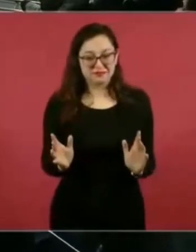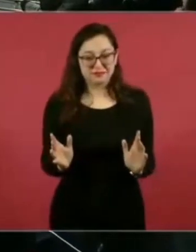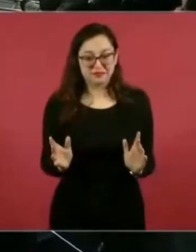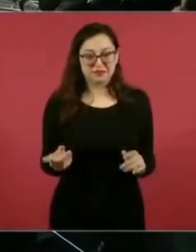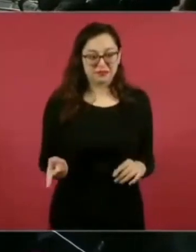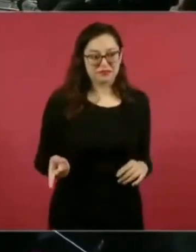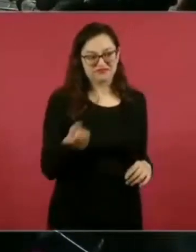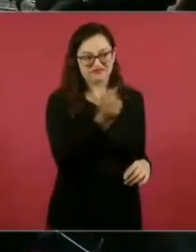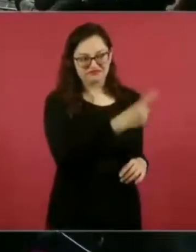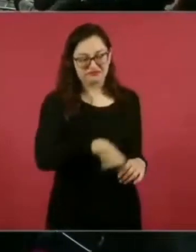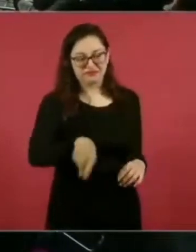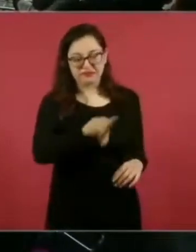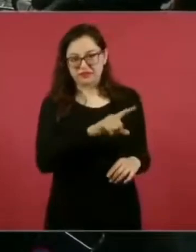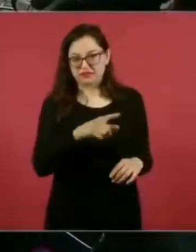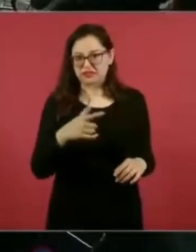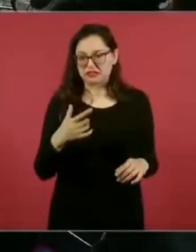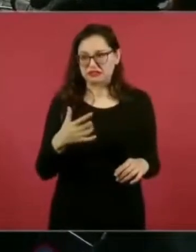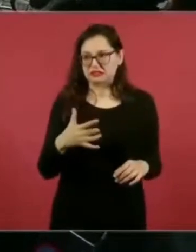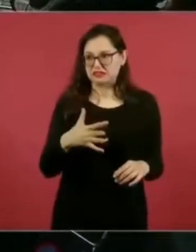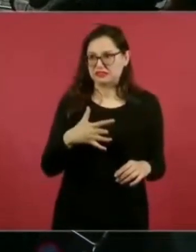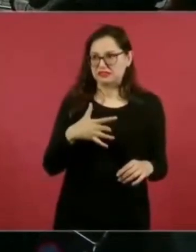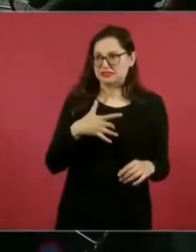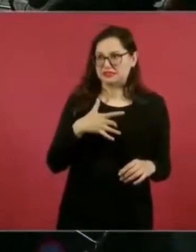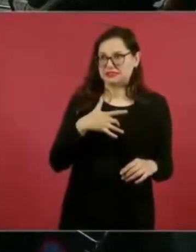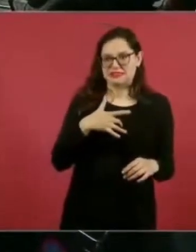lo facho a muchos